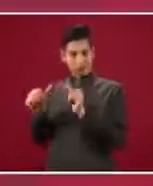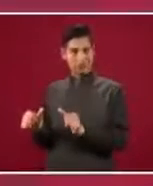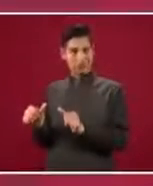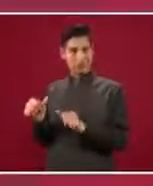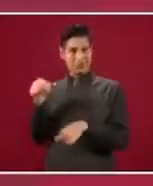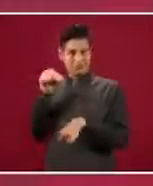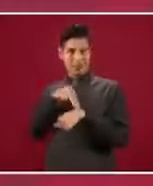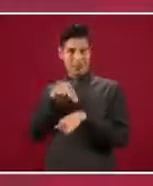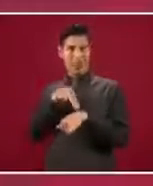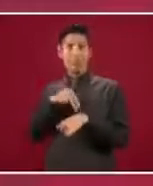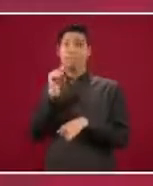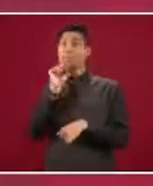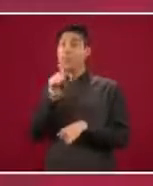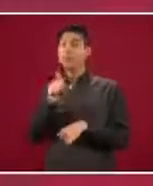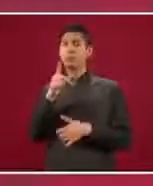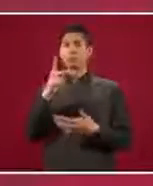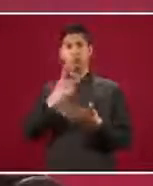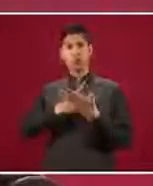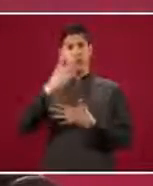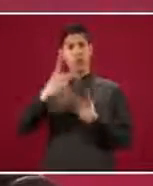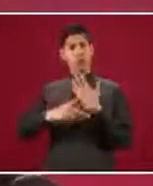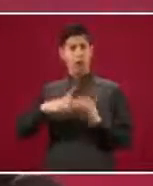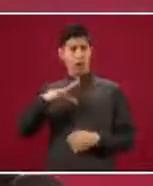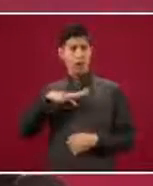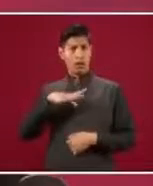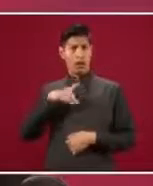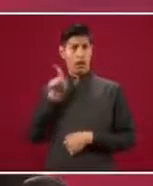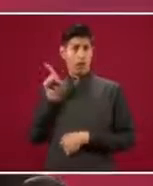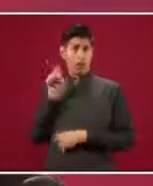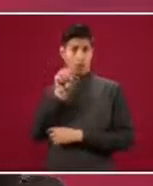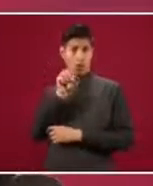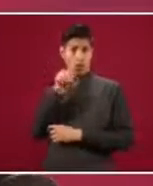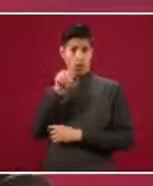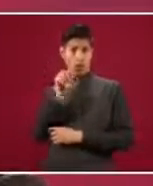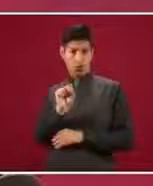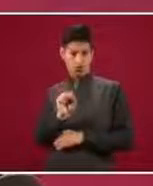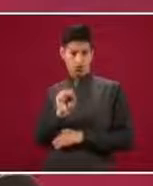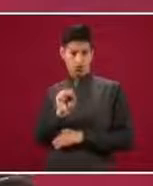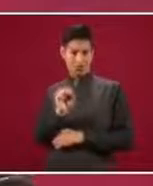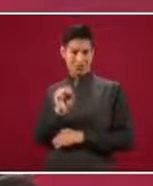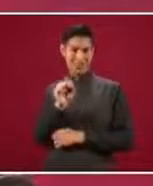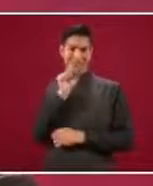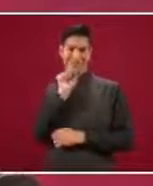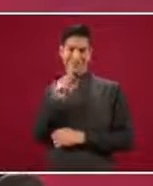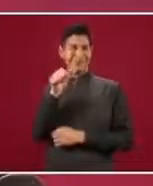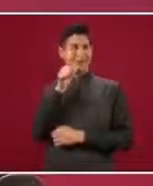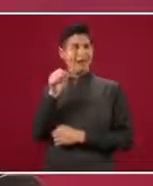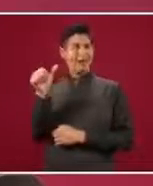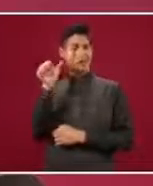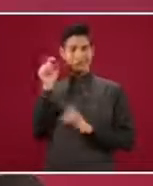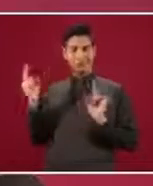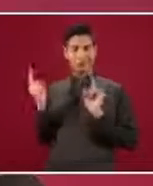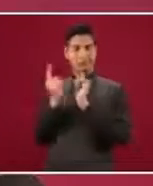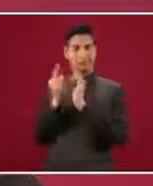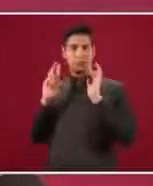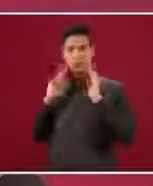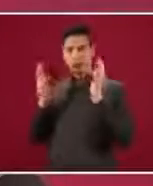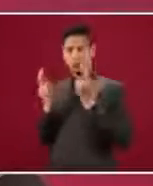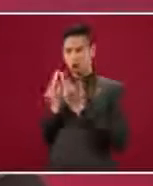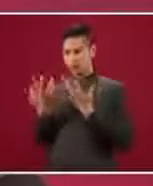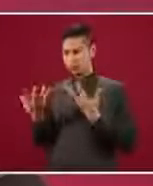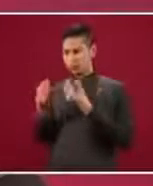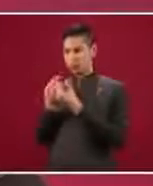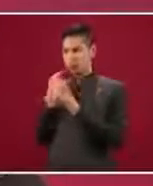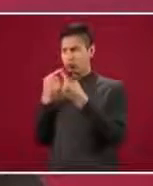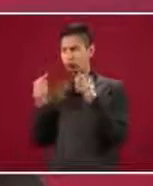programa impulsado por la Organización Mundial de la Salud. Ayer, precisamente, en una reunión de trabajo con ellos, nos decían que